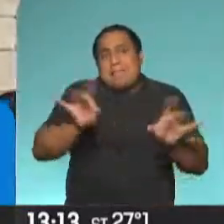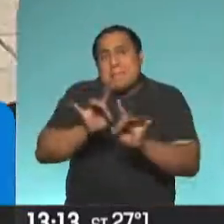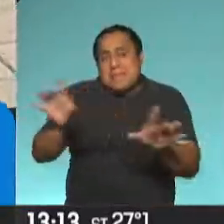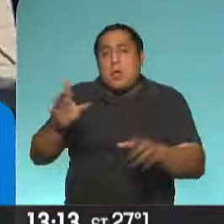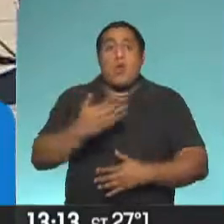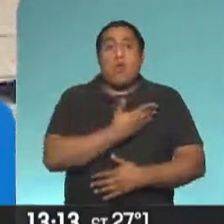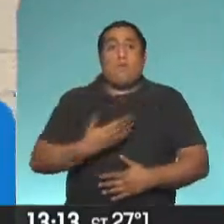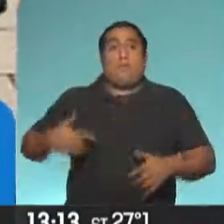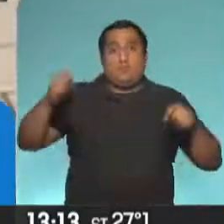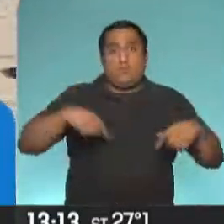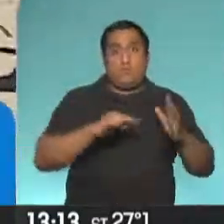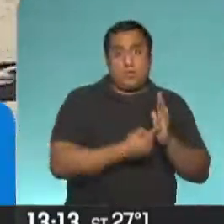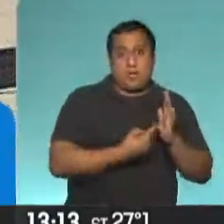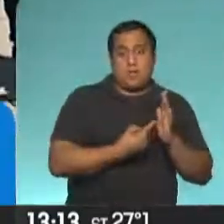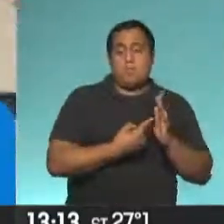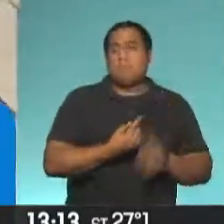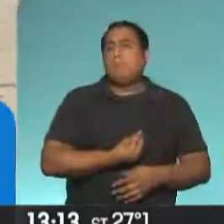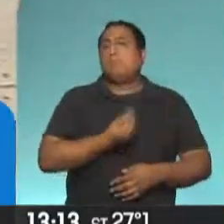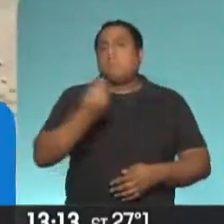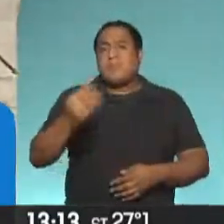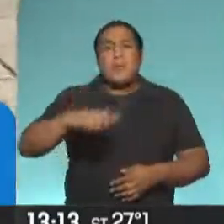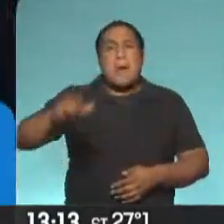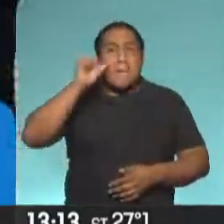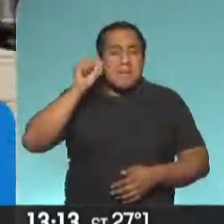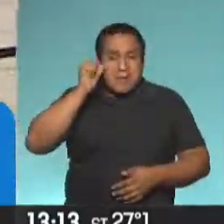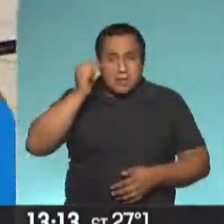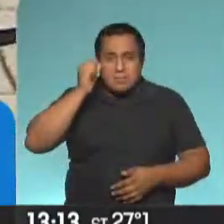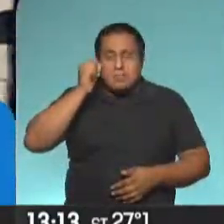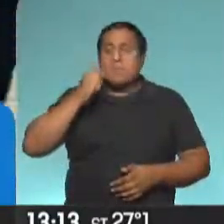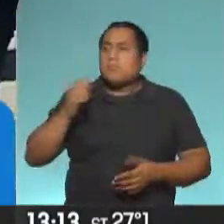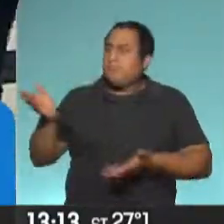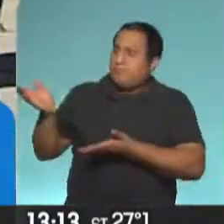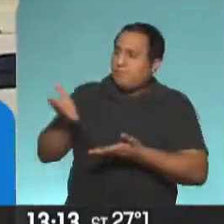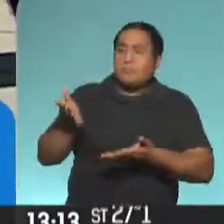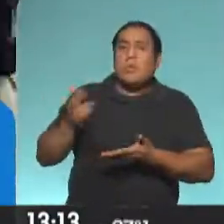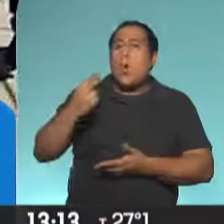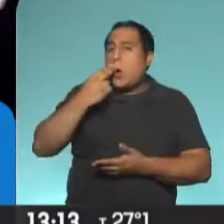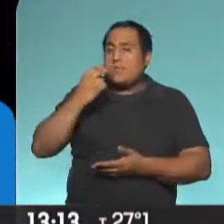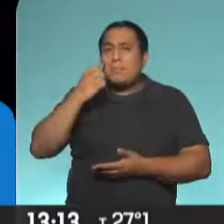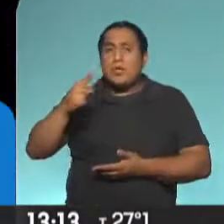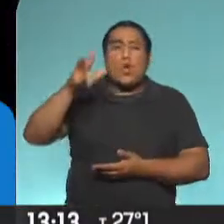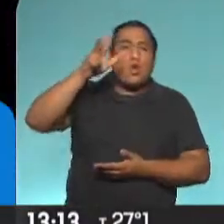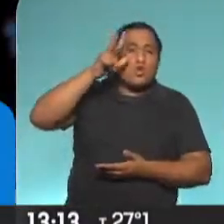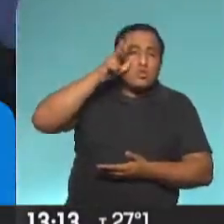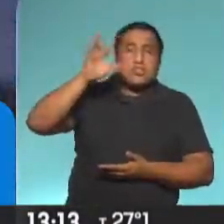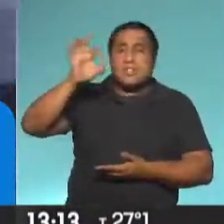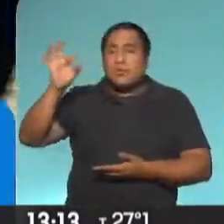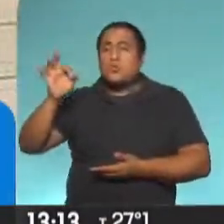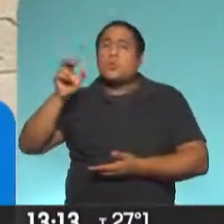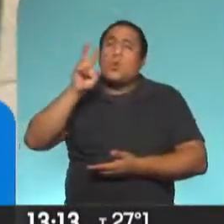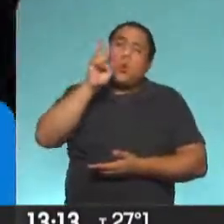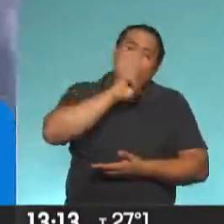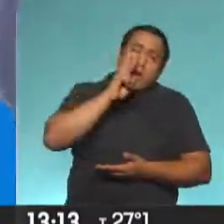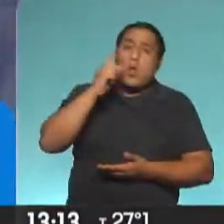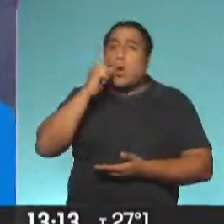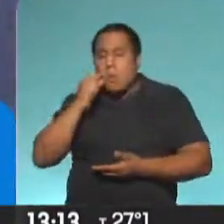gobernador bonaerense presentó justamente en La Feliz el despliegue de fuerzas. Serán 11.800 hombres y mujeres